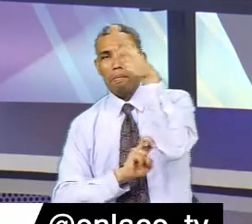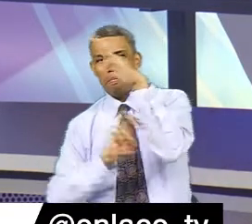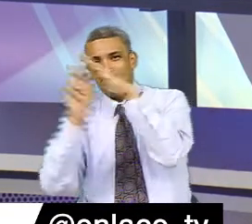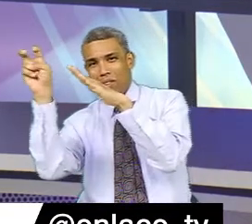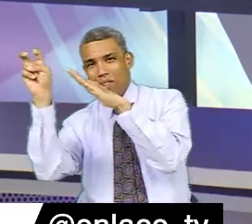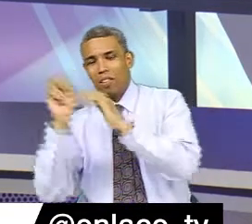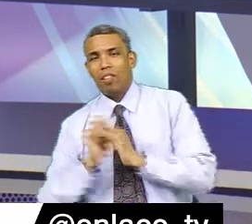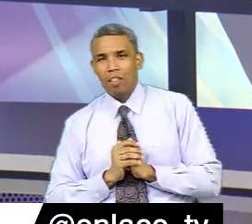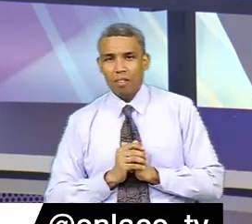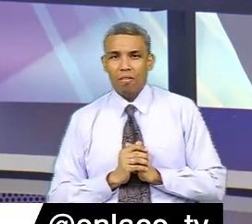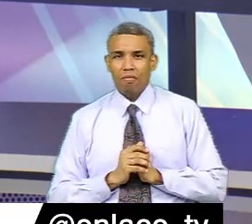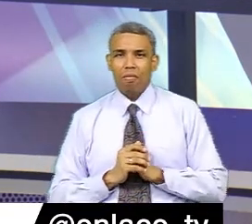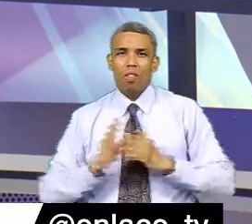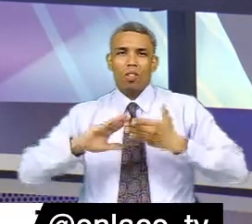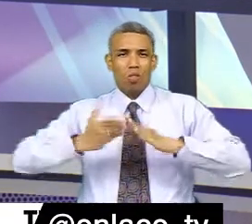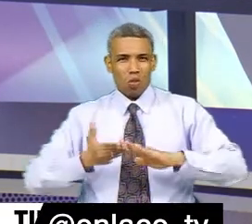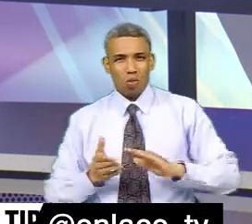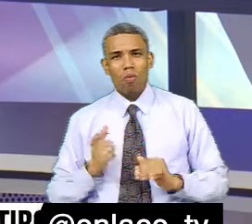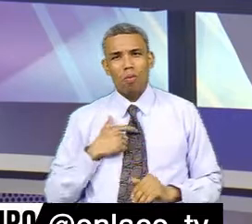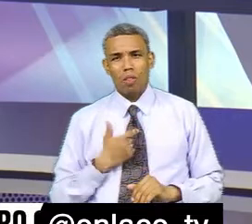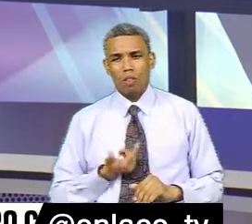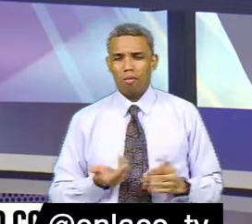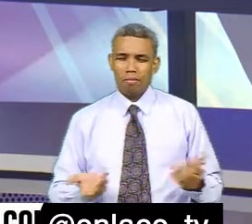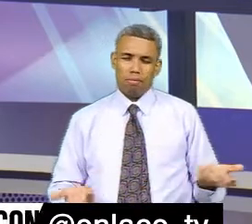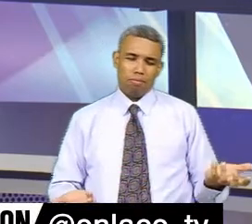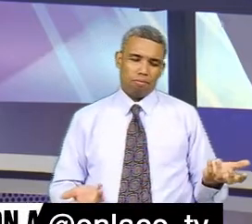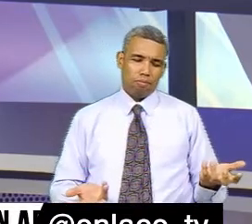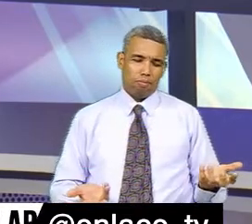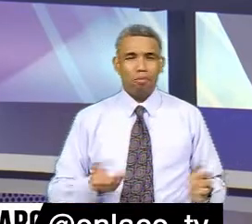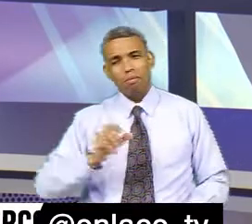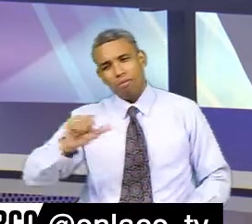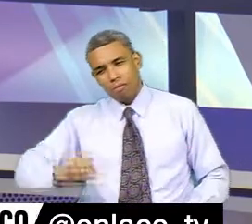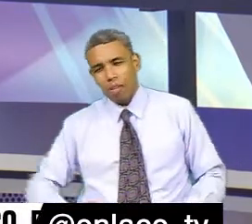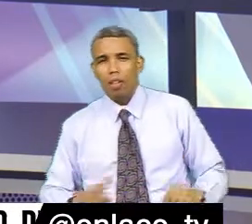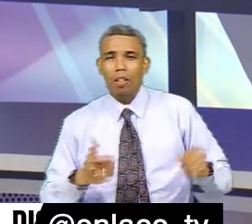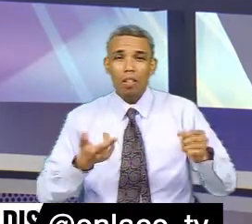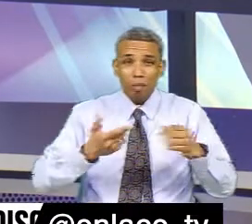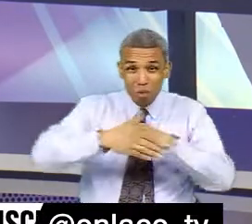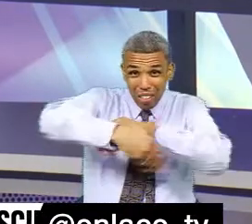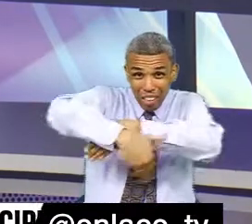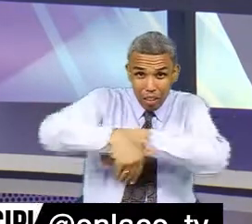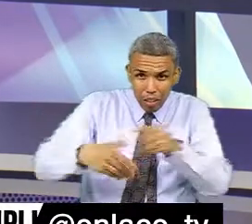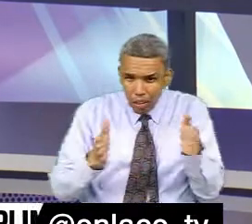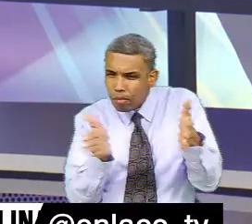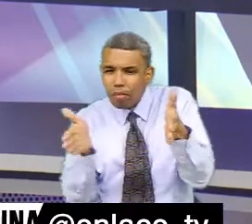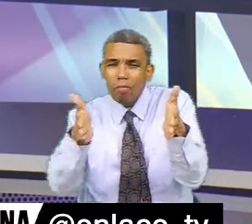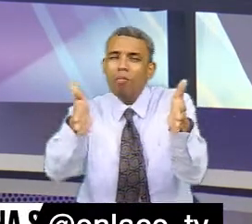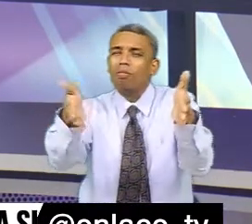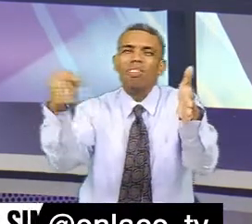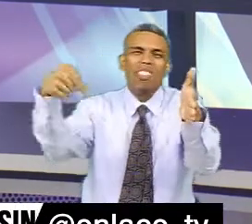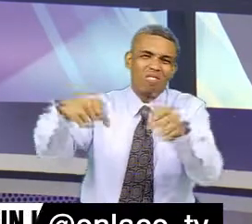mal estado de la principal vía de acceso. Mencionan los habitantes que hasta el momento ninguna autoridad se ha